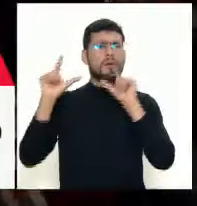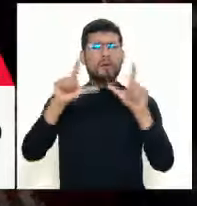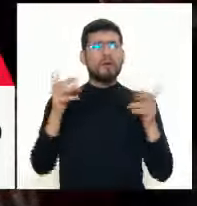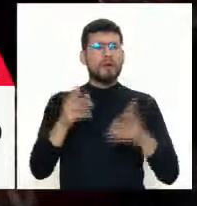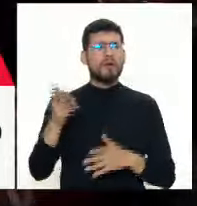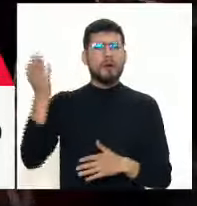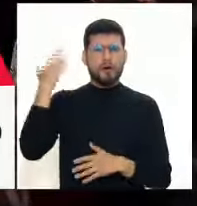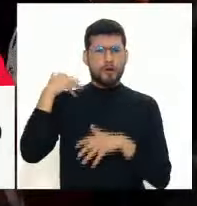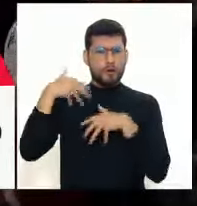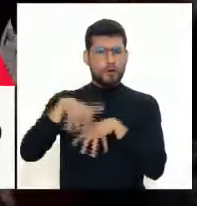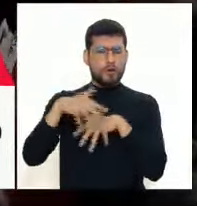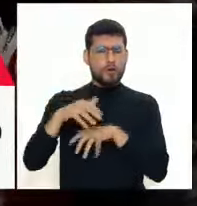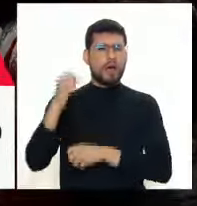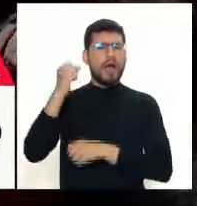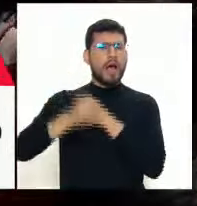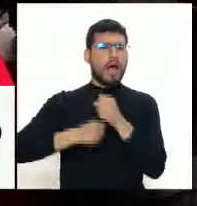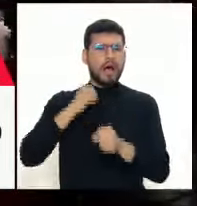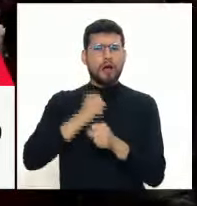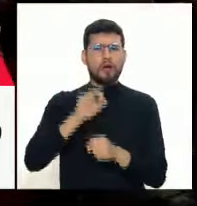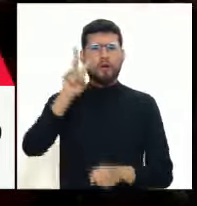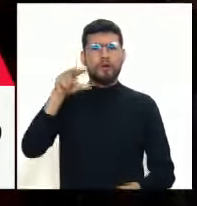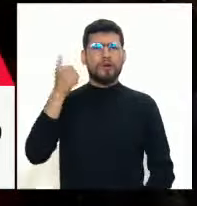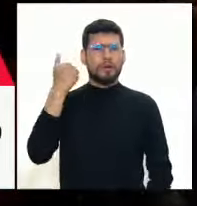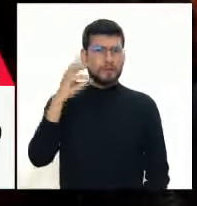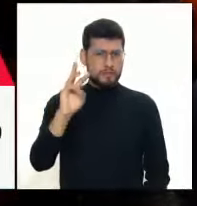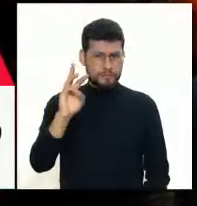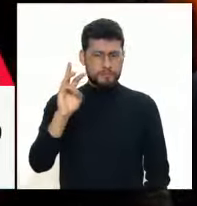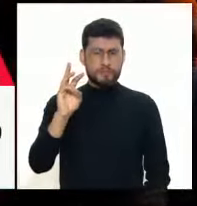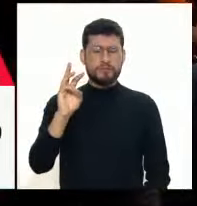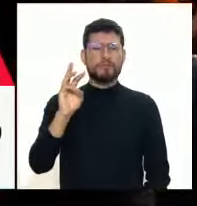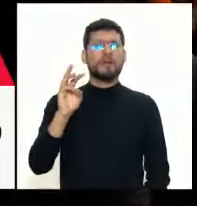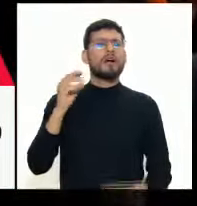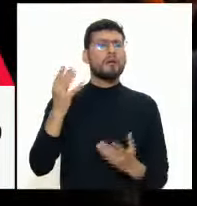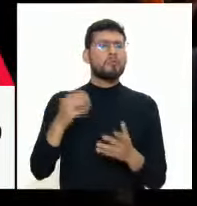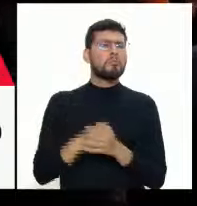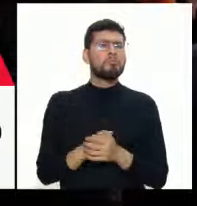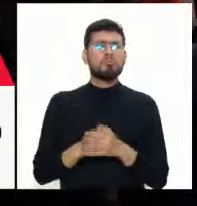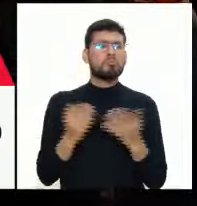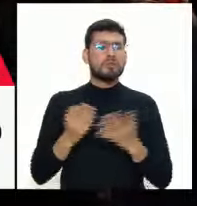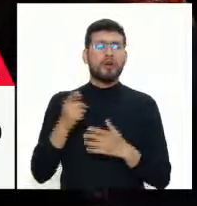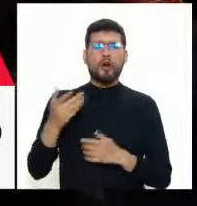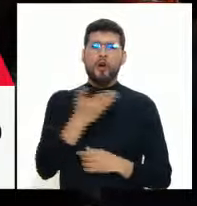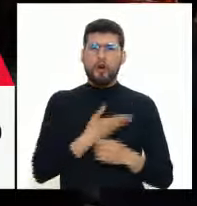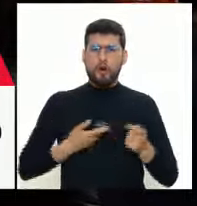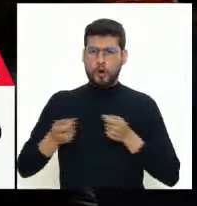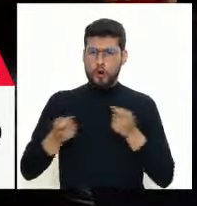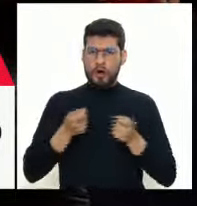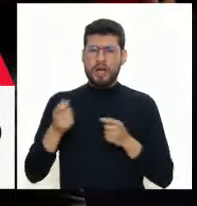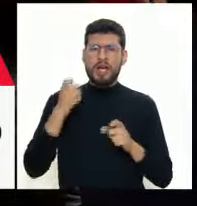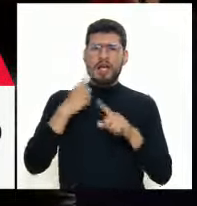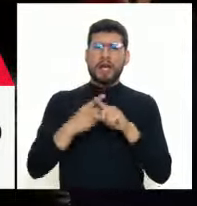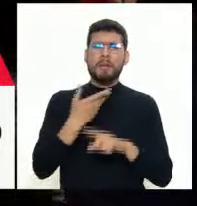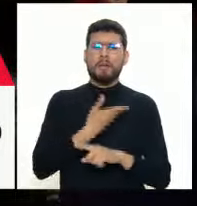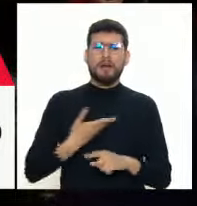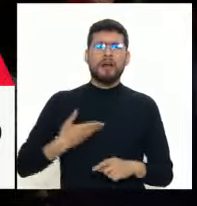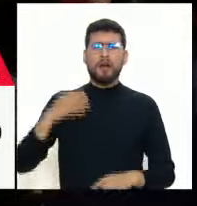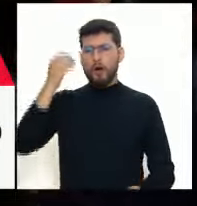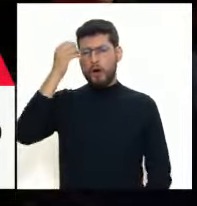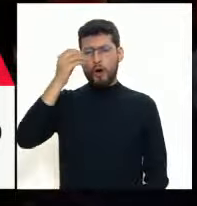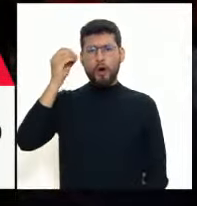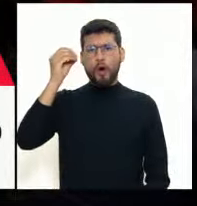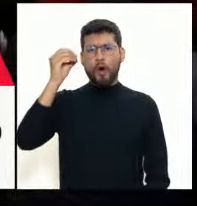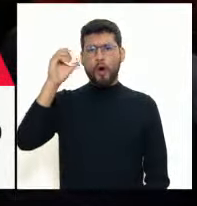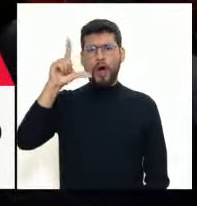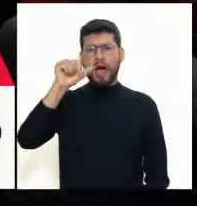en julio del año 2016 y se hizo durante el gobierno del expresidente